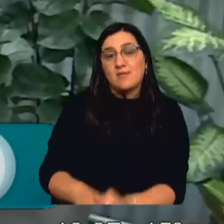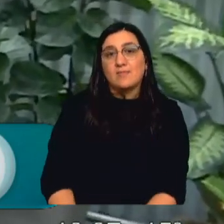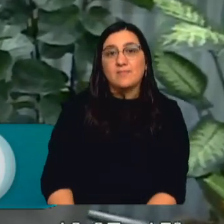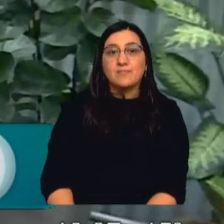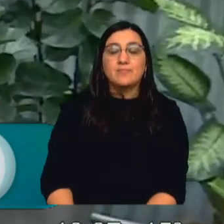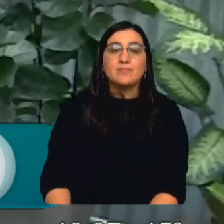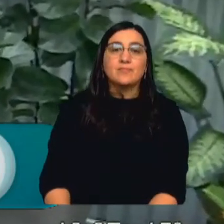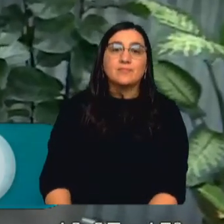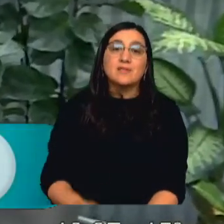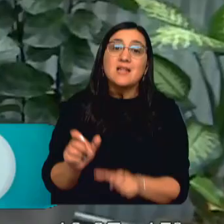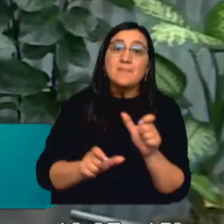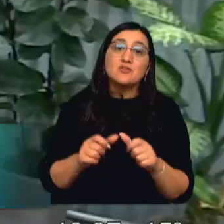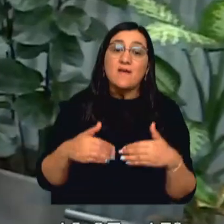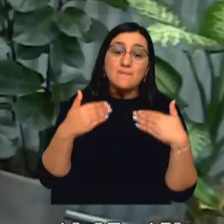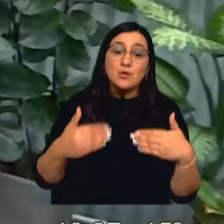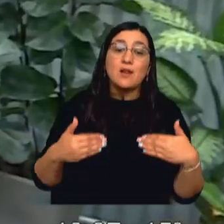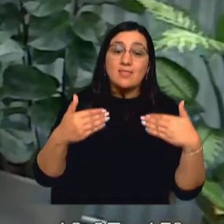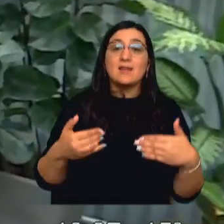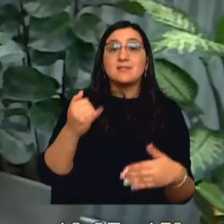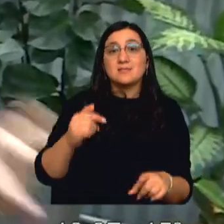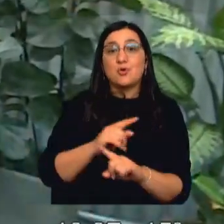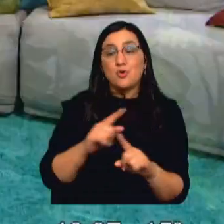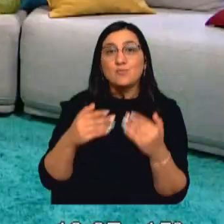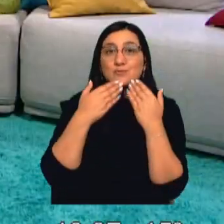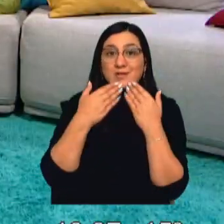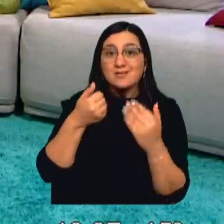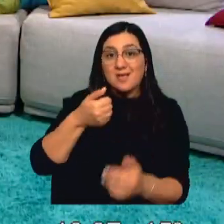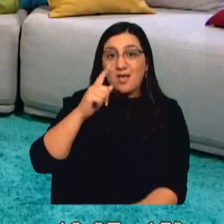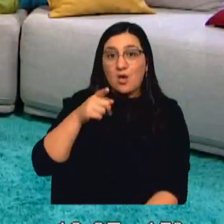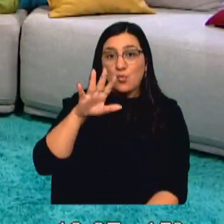personas de procrastinadoras. Muy bien, muchas gracias, Agus, el minuto, nos vemos de nuevo. ¿Sabés